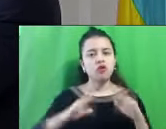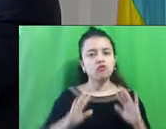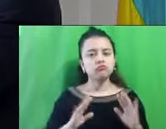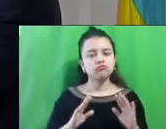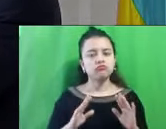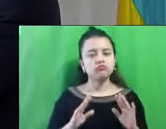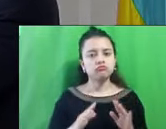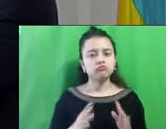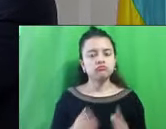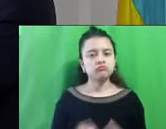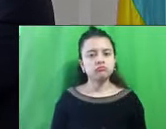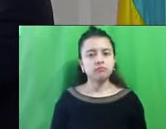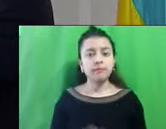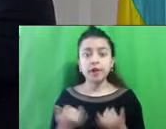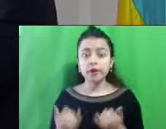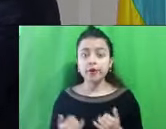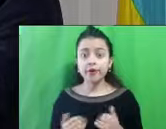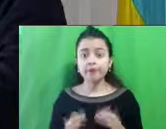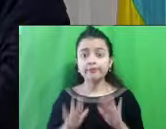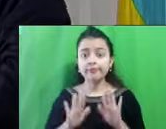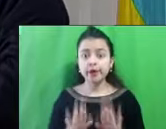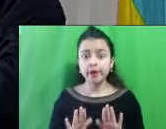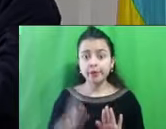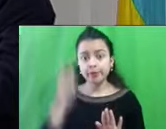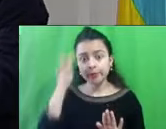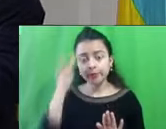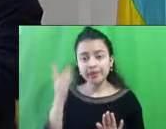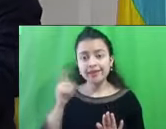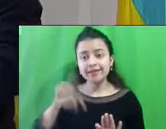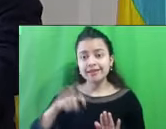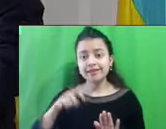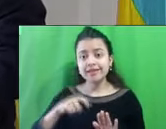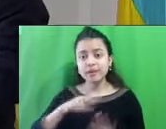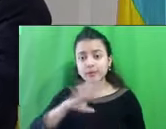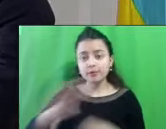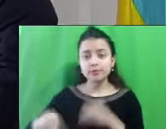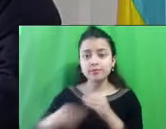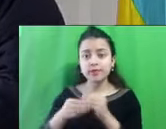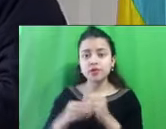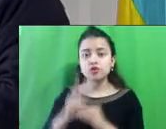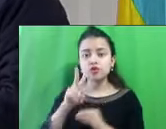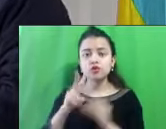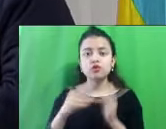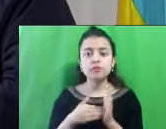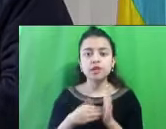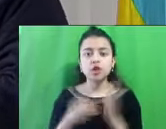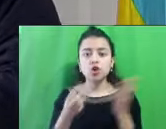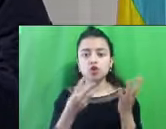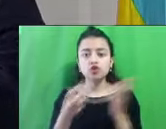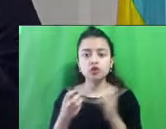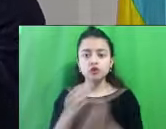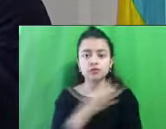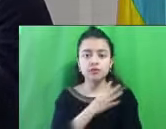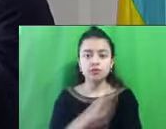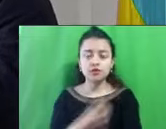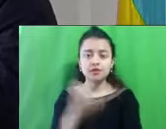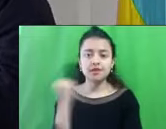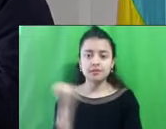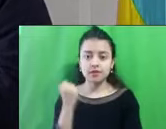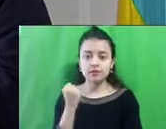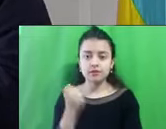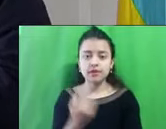cuenta suspendida porque necesitamos realizar una adición de recursos por 2.800 millones de pesos. Esta tarea, gracias a la